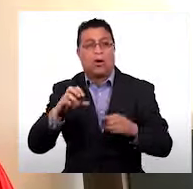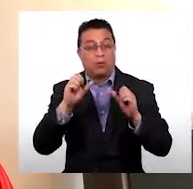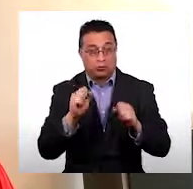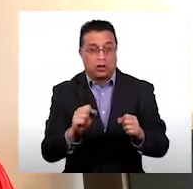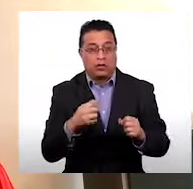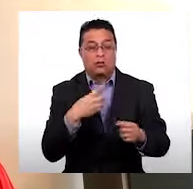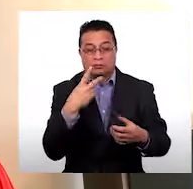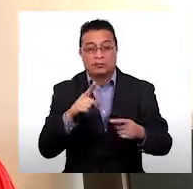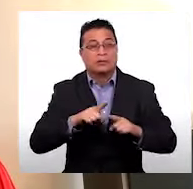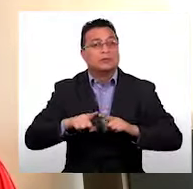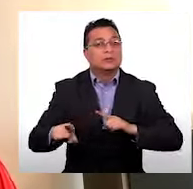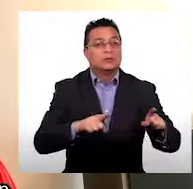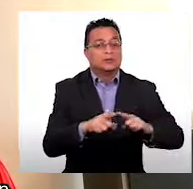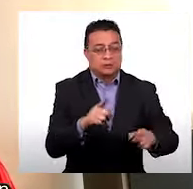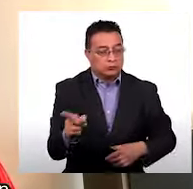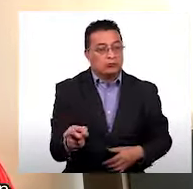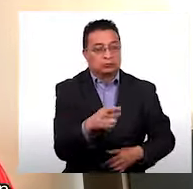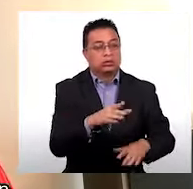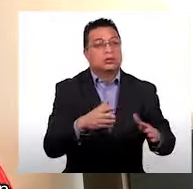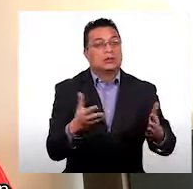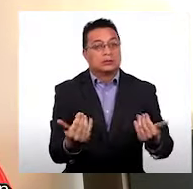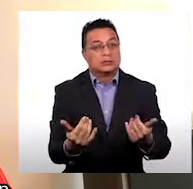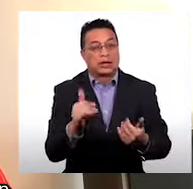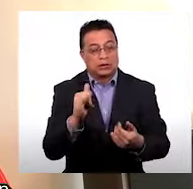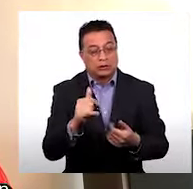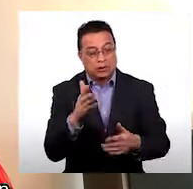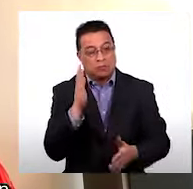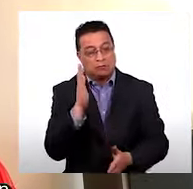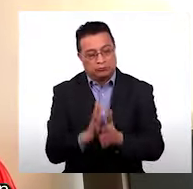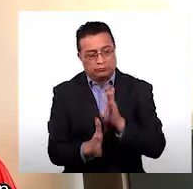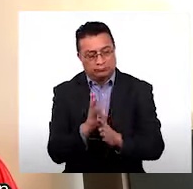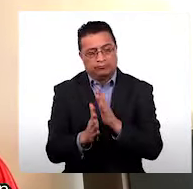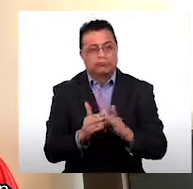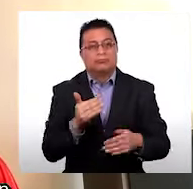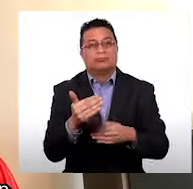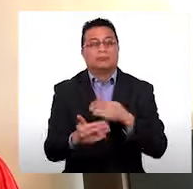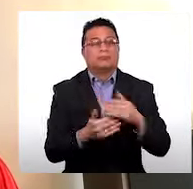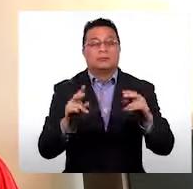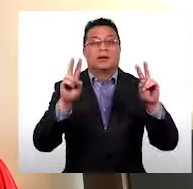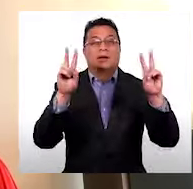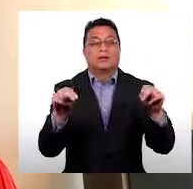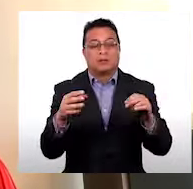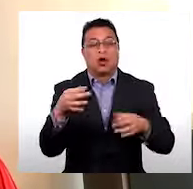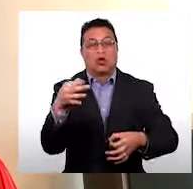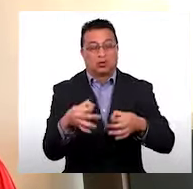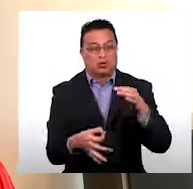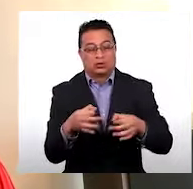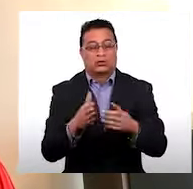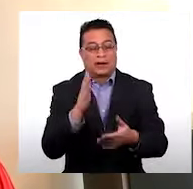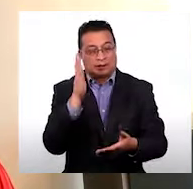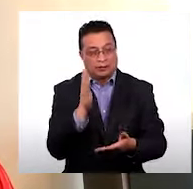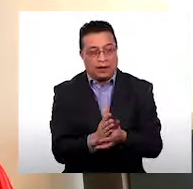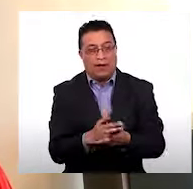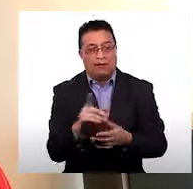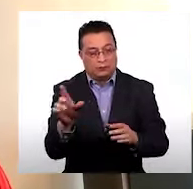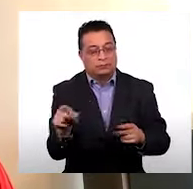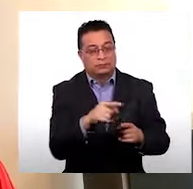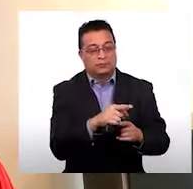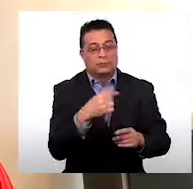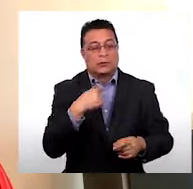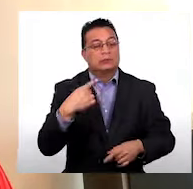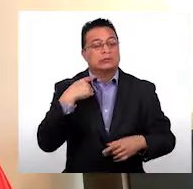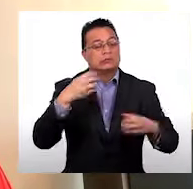poder requerir aquellas diligencias que sean necesarias y con ello acelerar el proceso en materia de la justicia que debe